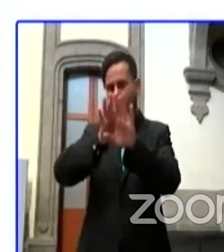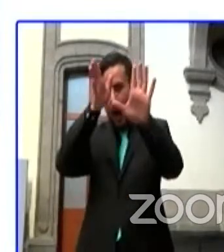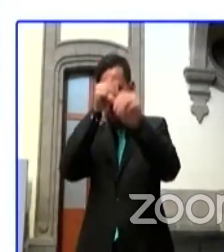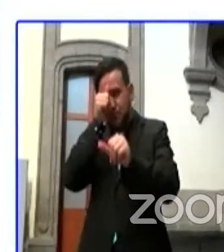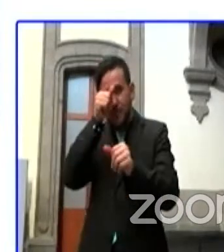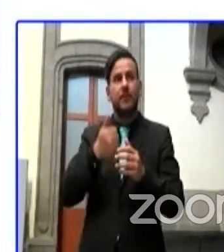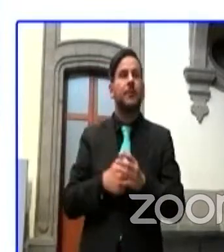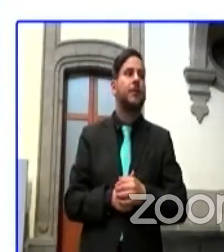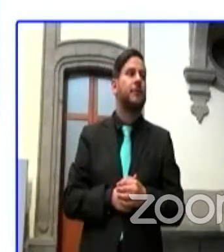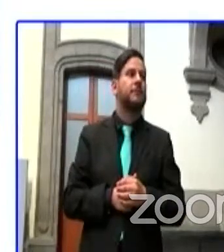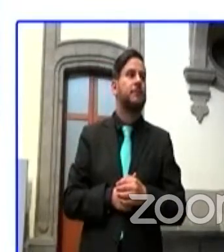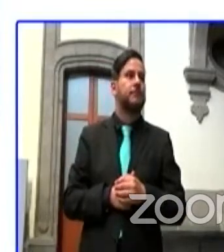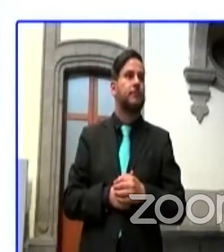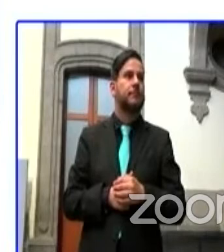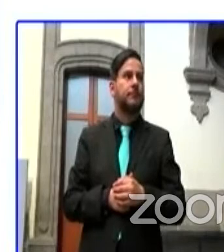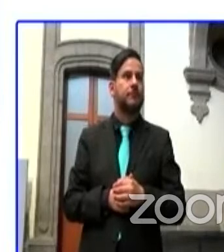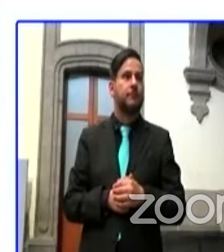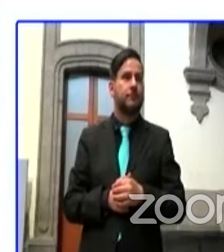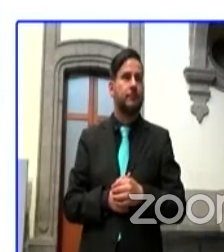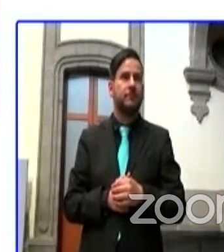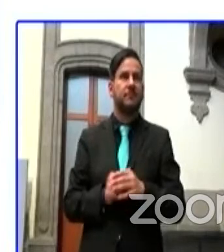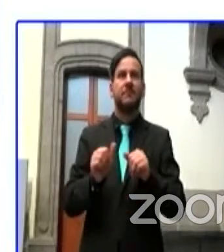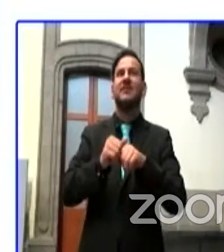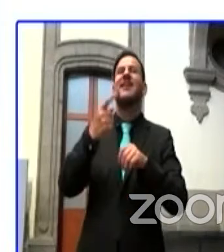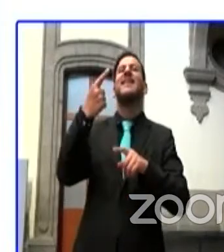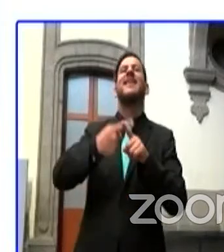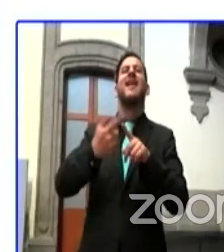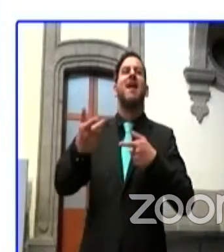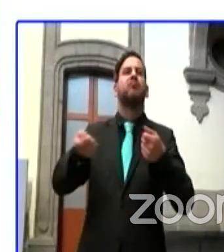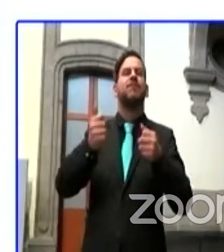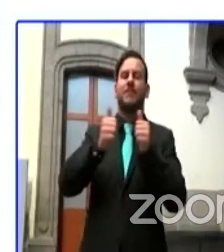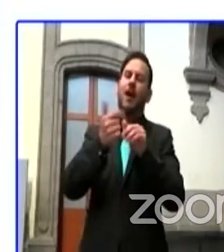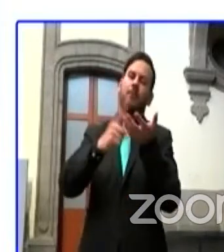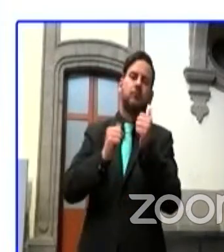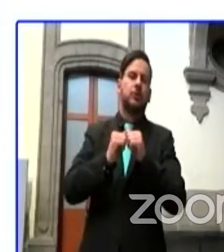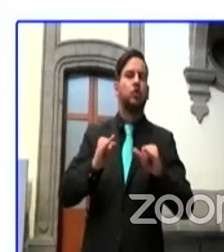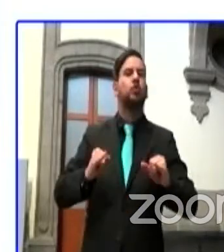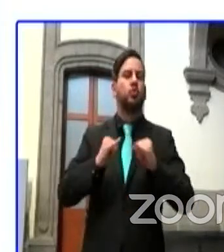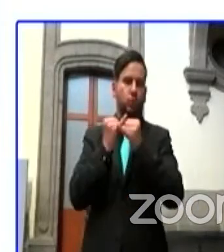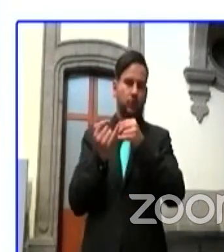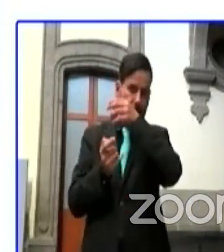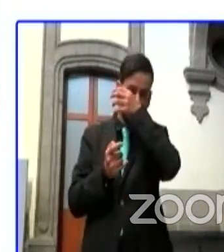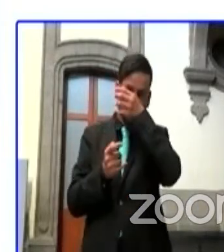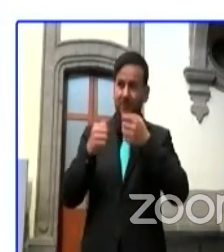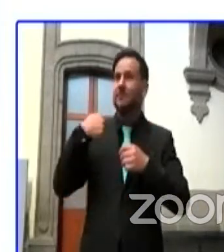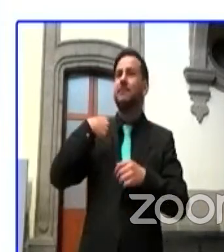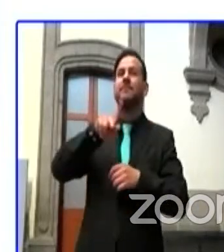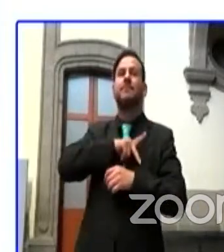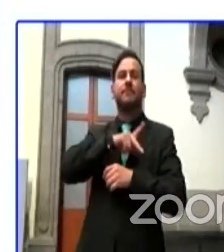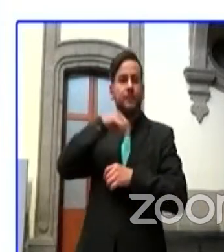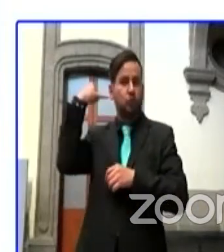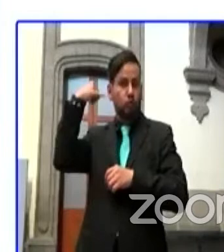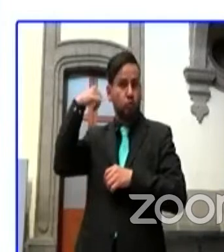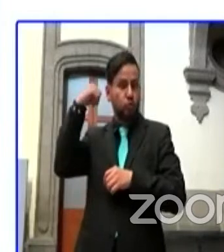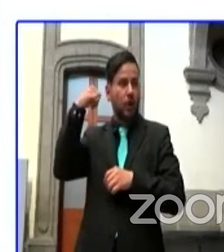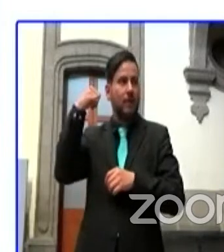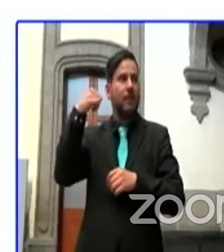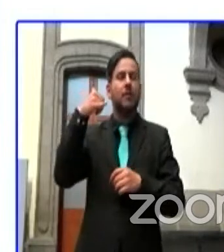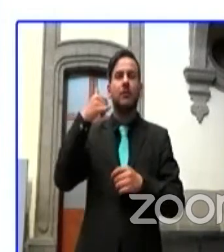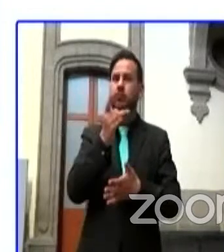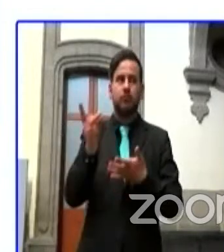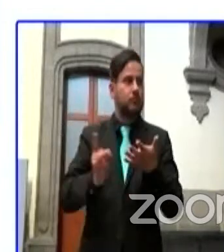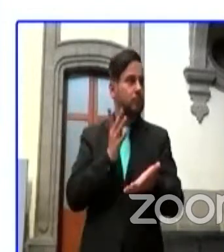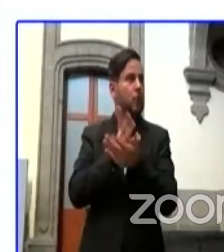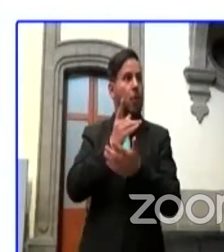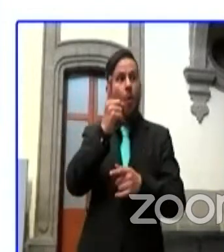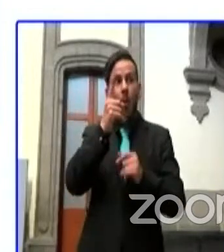doctora? Precisamente los institutos. Yo lo puedo decir que desde la experiencia de Yucatán, la única forma